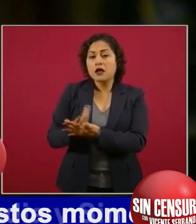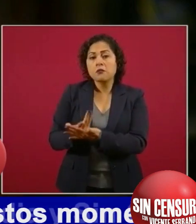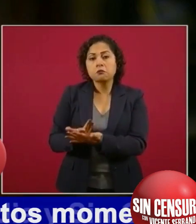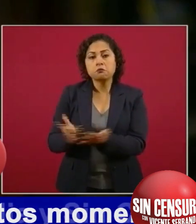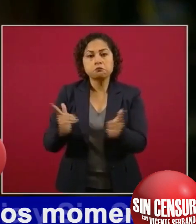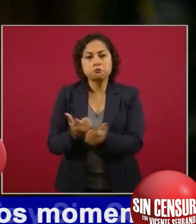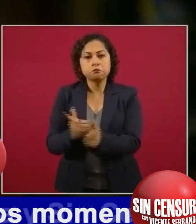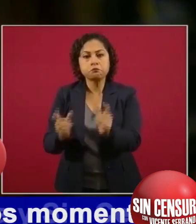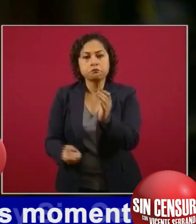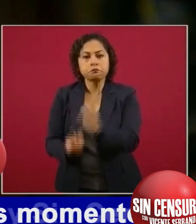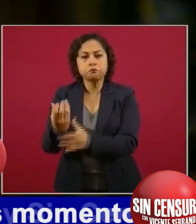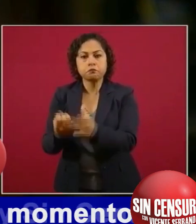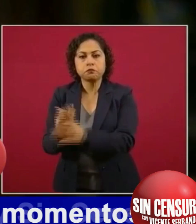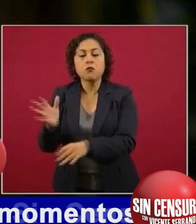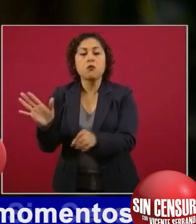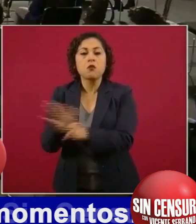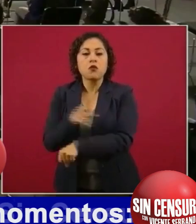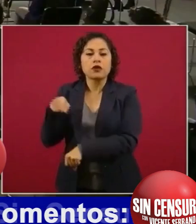para que no les dé COVID.